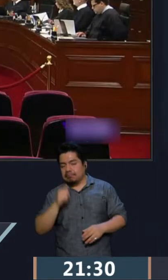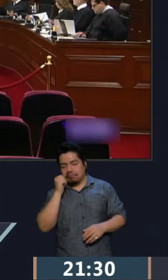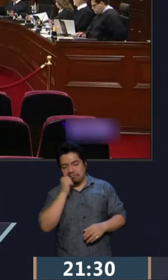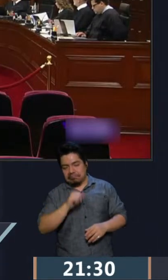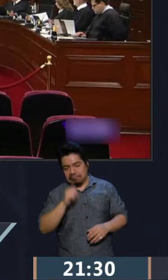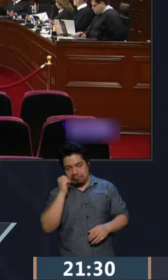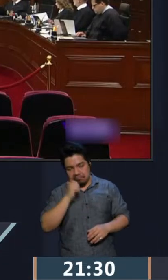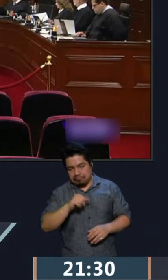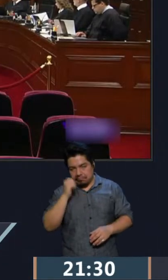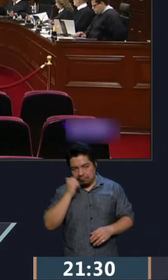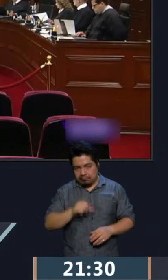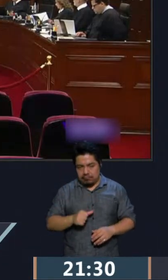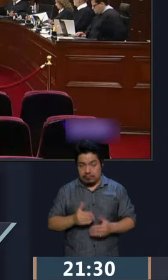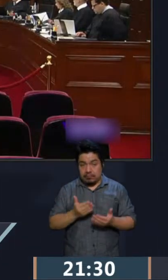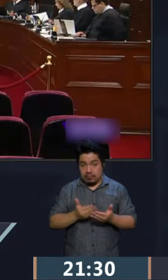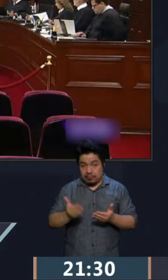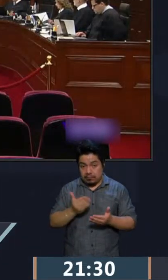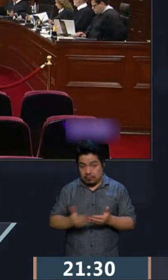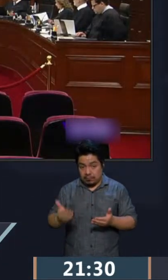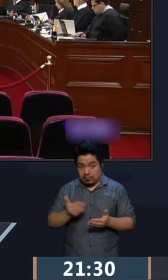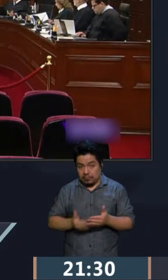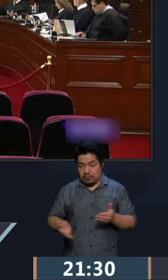Aquí lo que estamos viendo es que